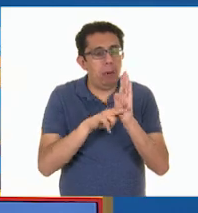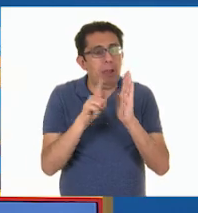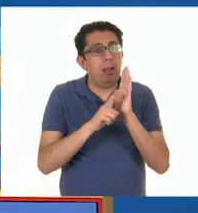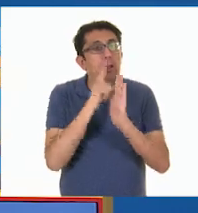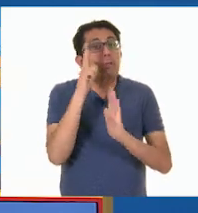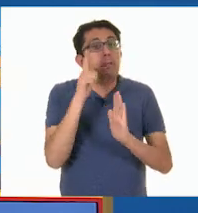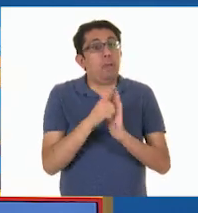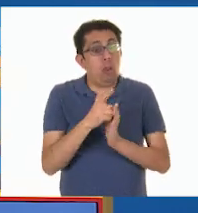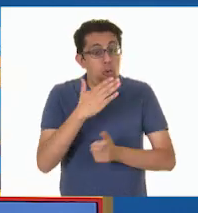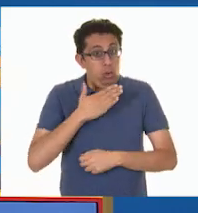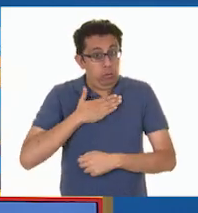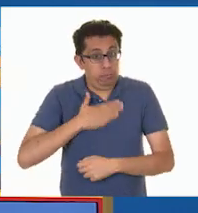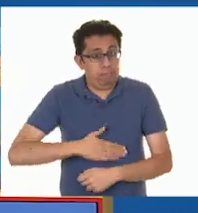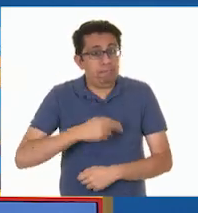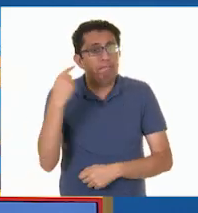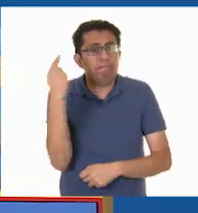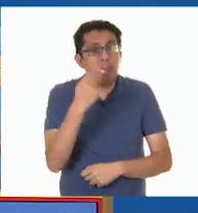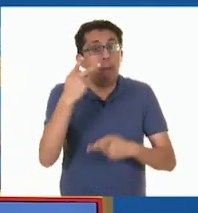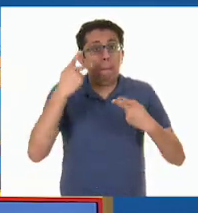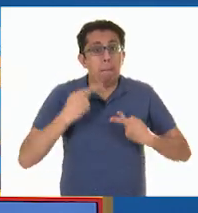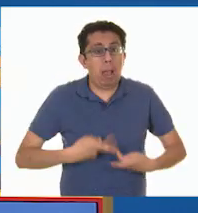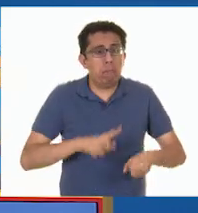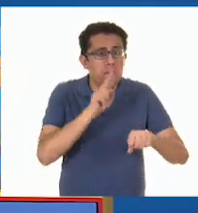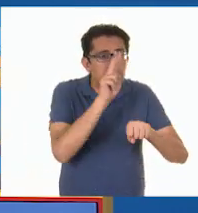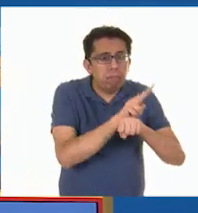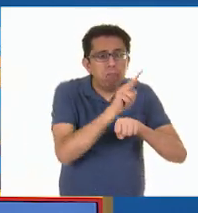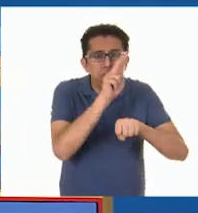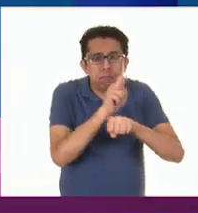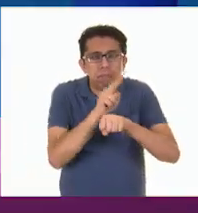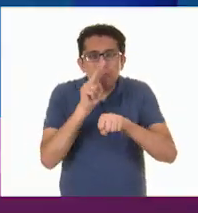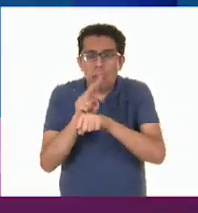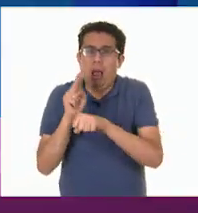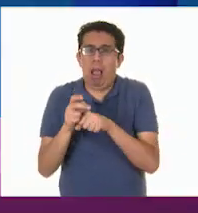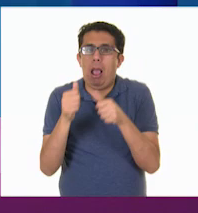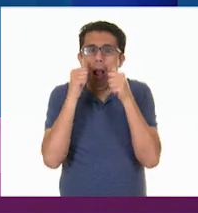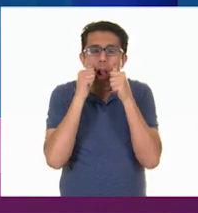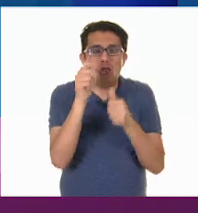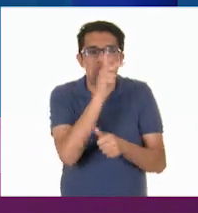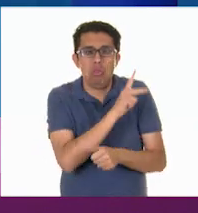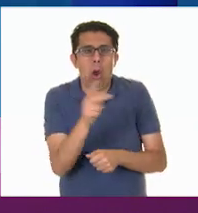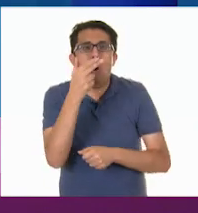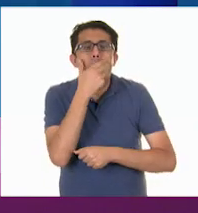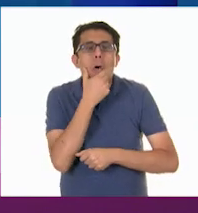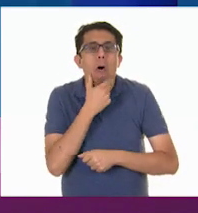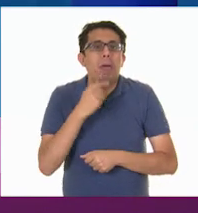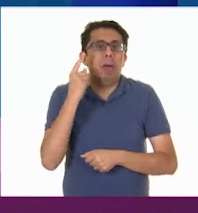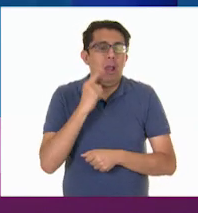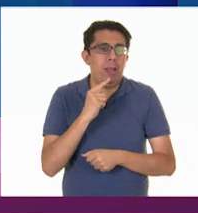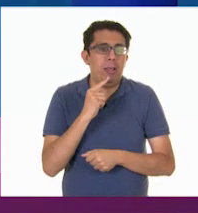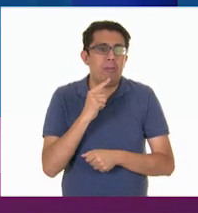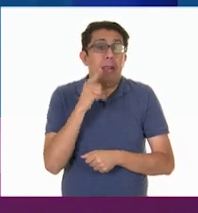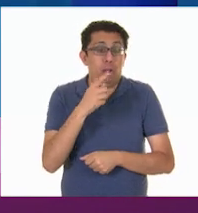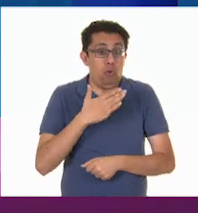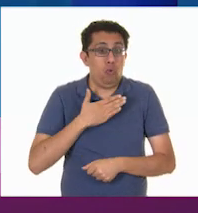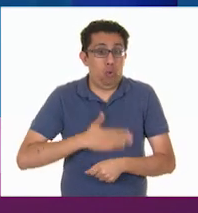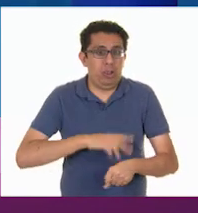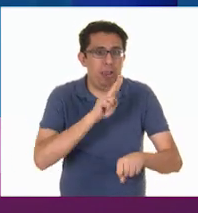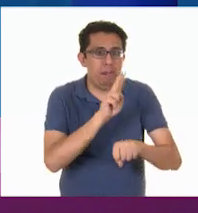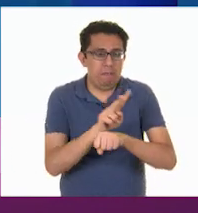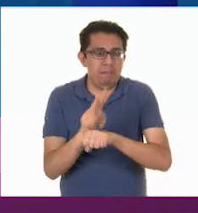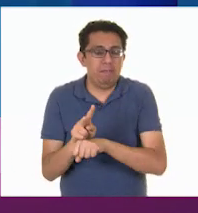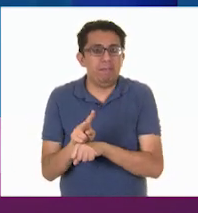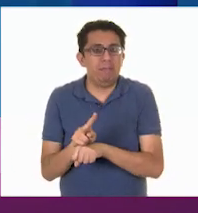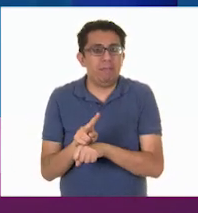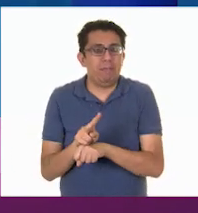justicia requiere de la vigilancia de los ciudadanos y las ciudadanas. Todas y todos somos vigilantes de la justicia,